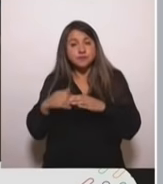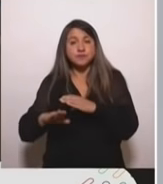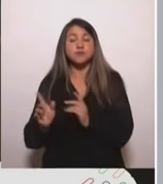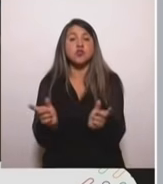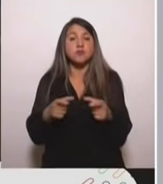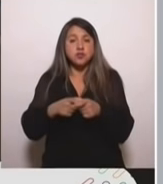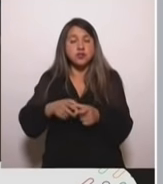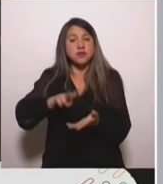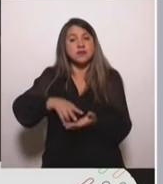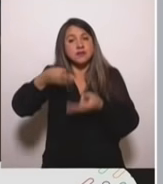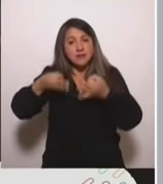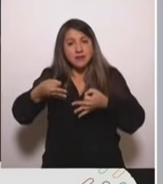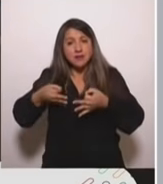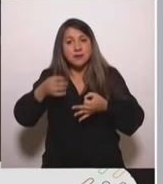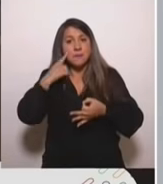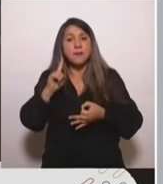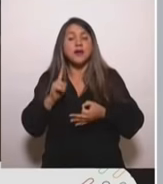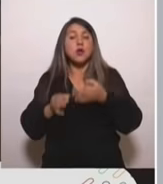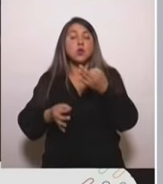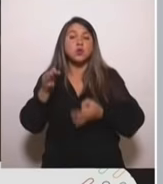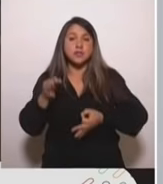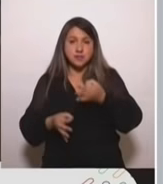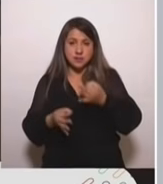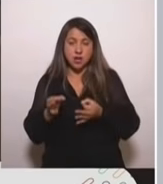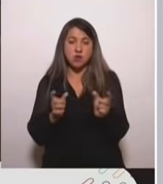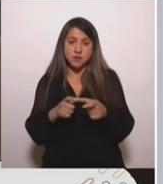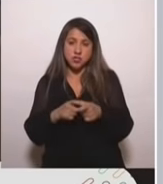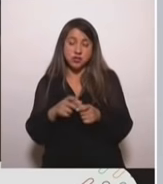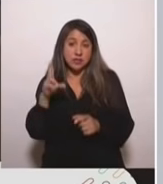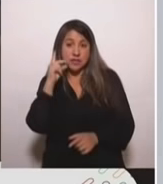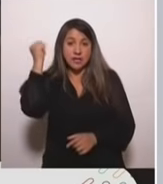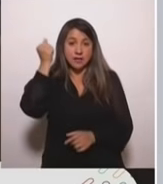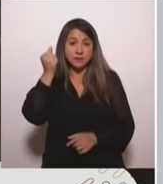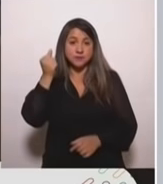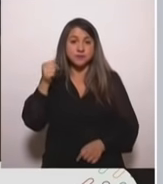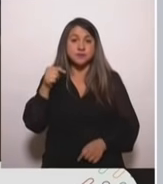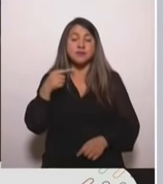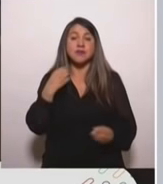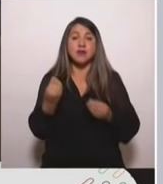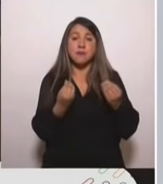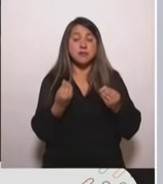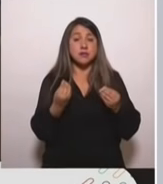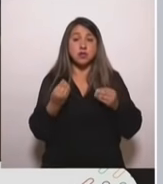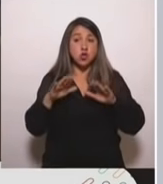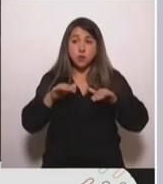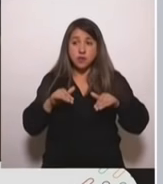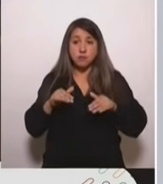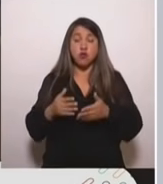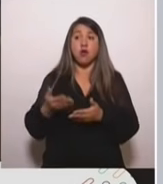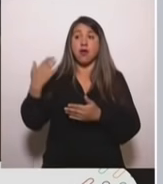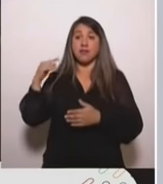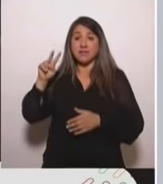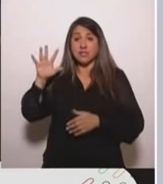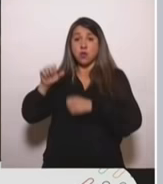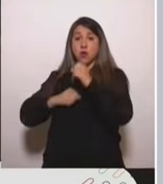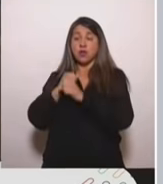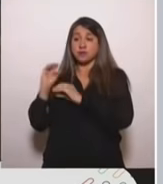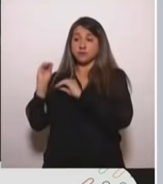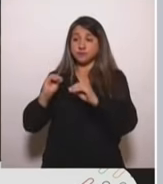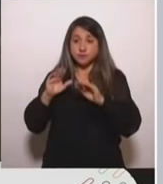pero sí una reflexión de que algo no está funcionando y algo está resultando bastante mal en términos de una máxima cautelar como es la prisión preventiva. ¿Cómo lo ve